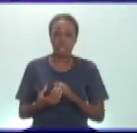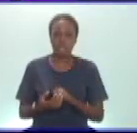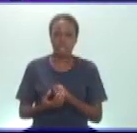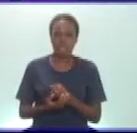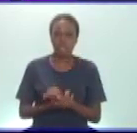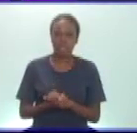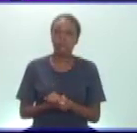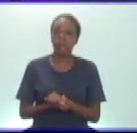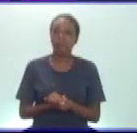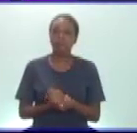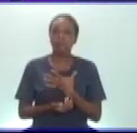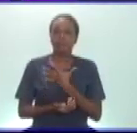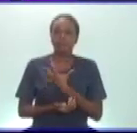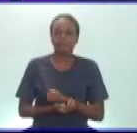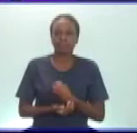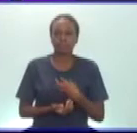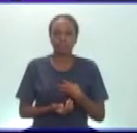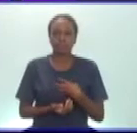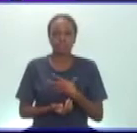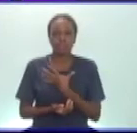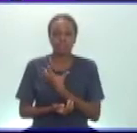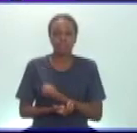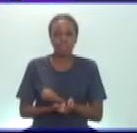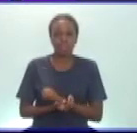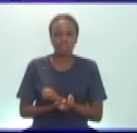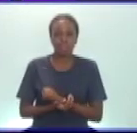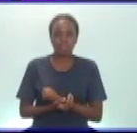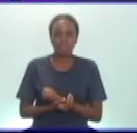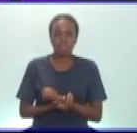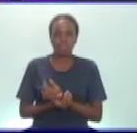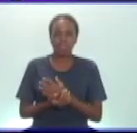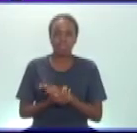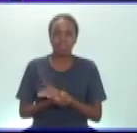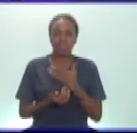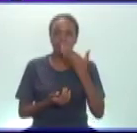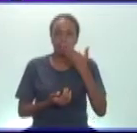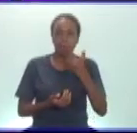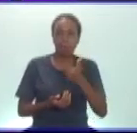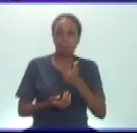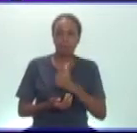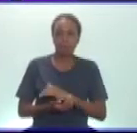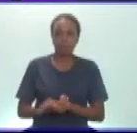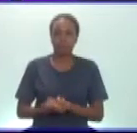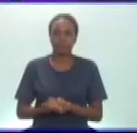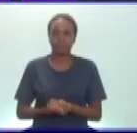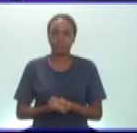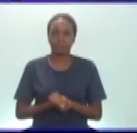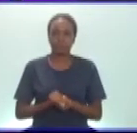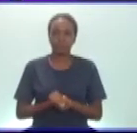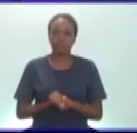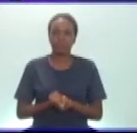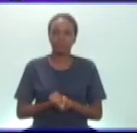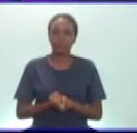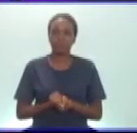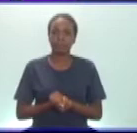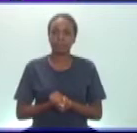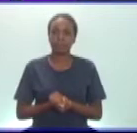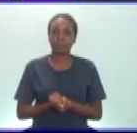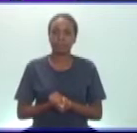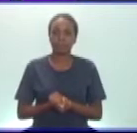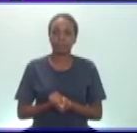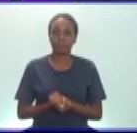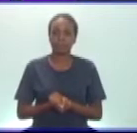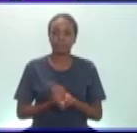pero con sentimientos tiernos y nobles. Vamos entonces a revisar el